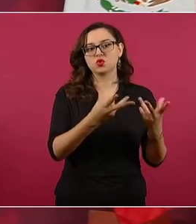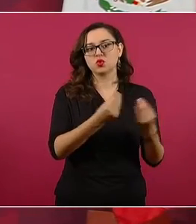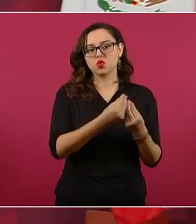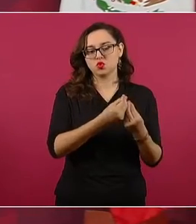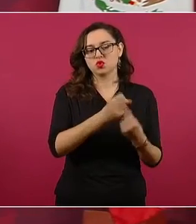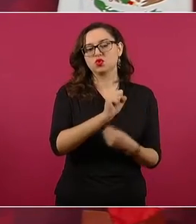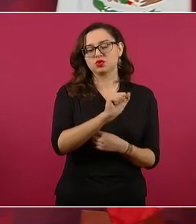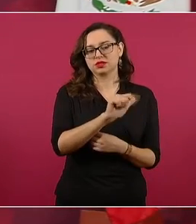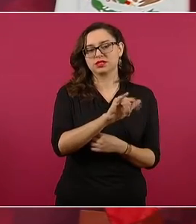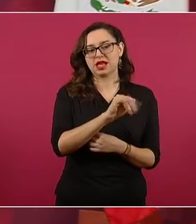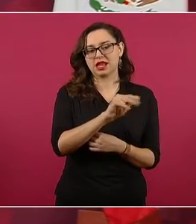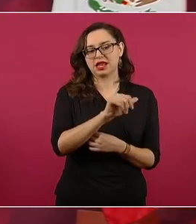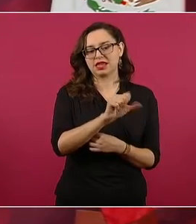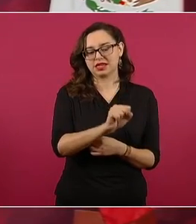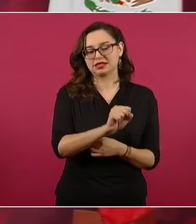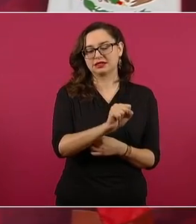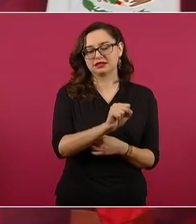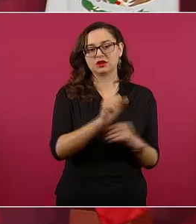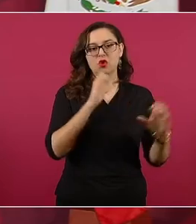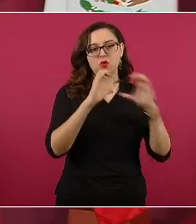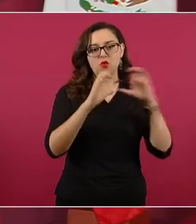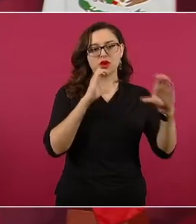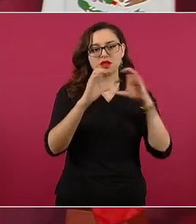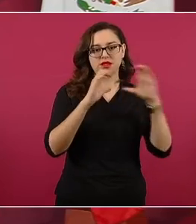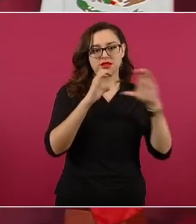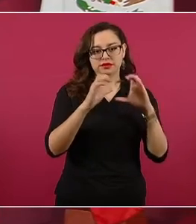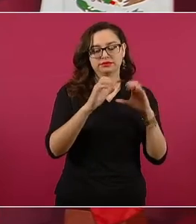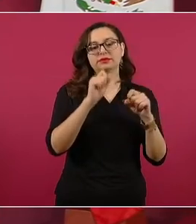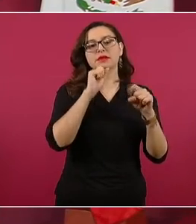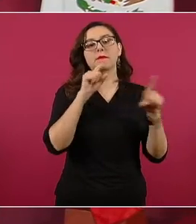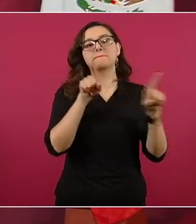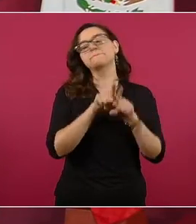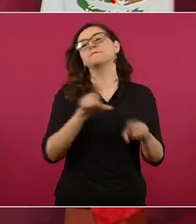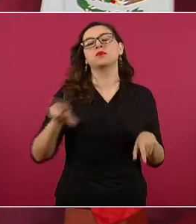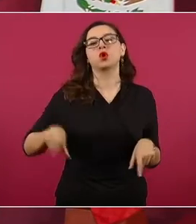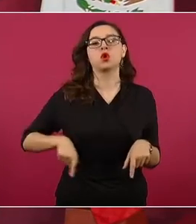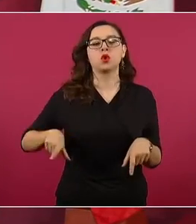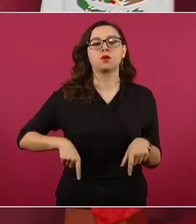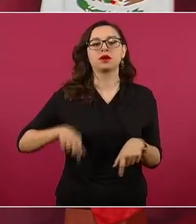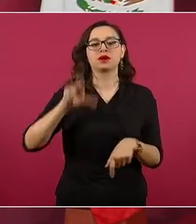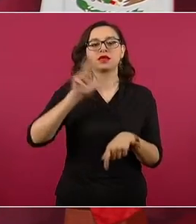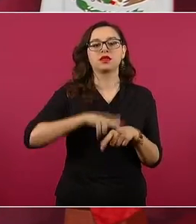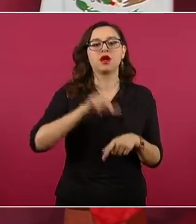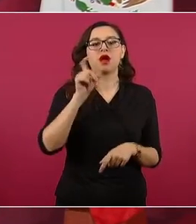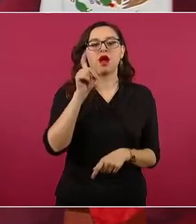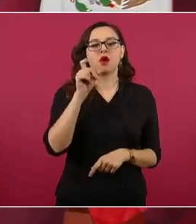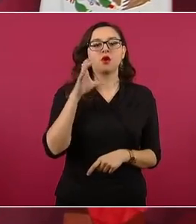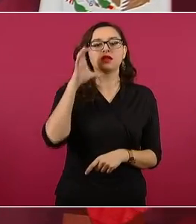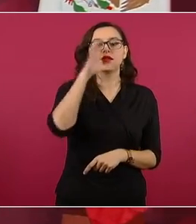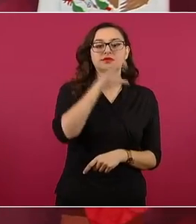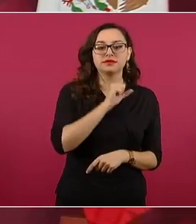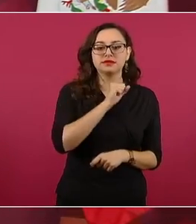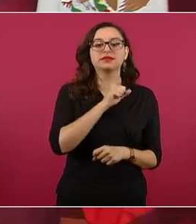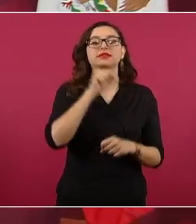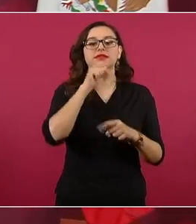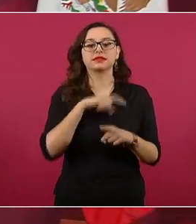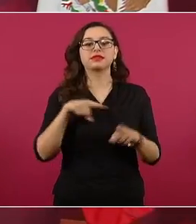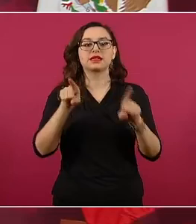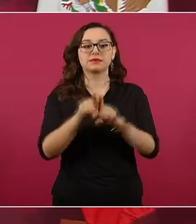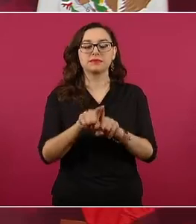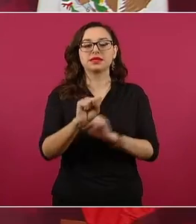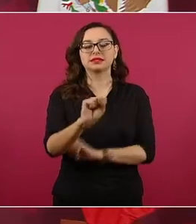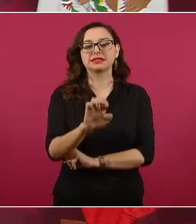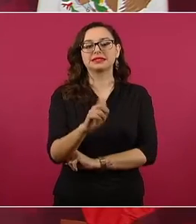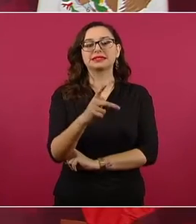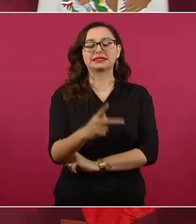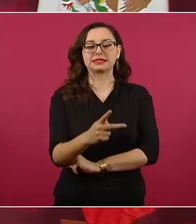fue gobernador o después de Aguascalientes, y secretario de Educación